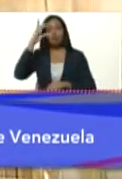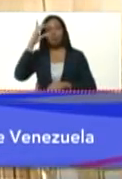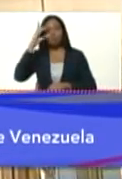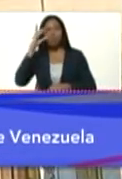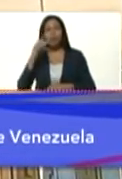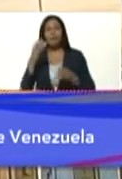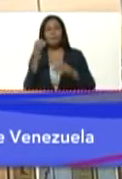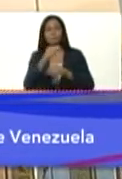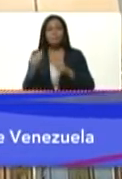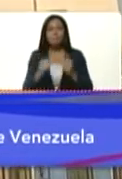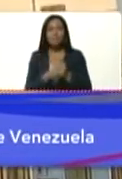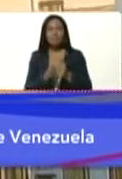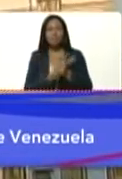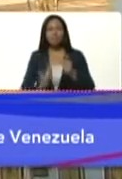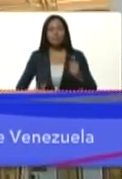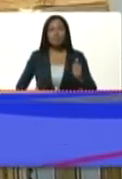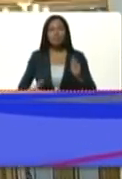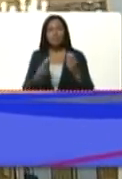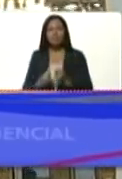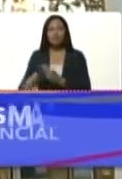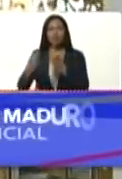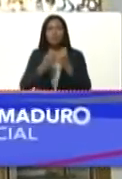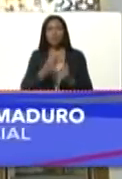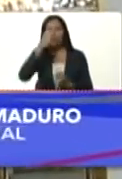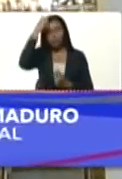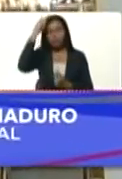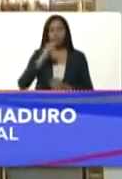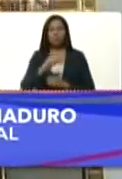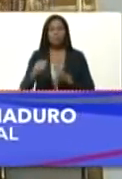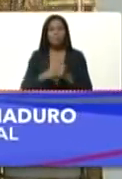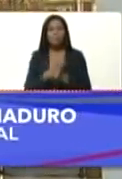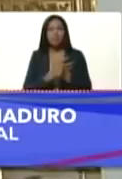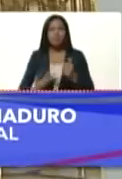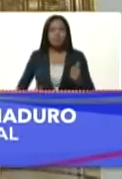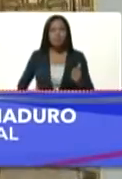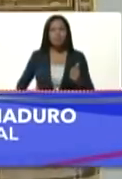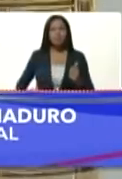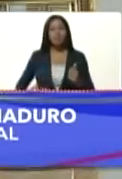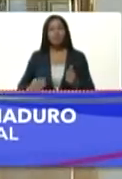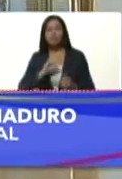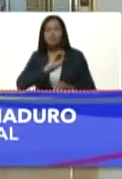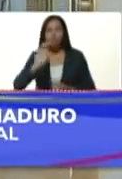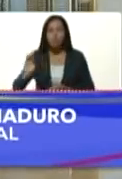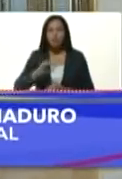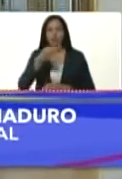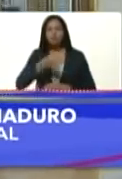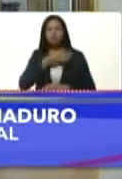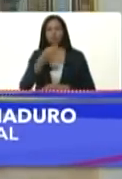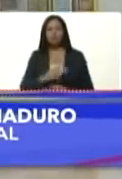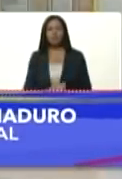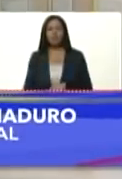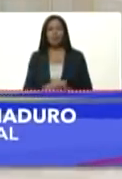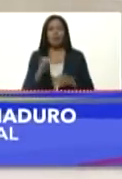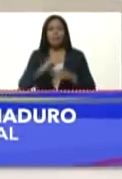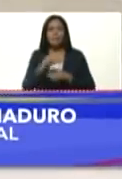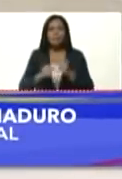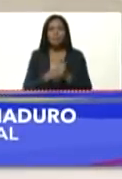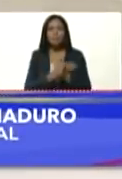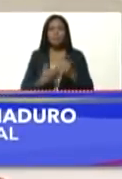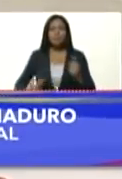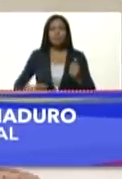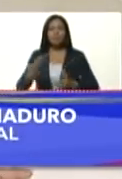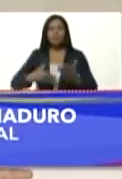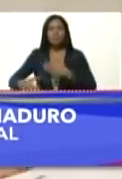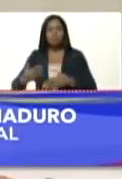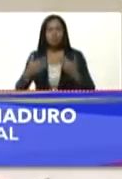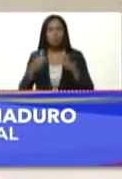Economía, el vicepresidente de Soberanía, el vicepresidente de Servicios Públicos,